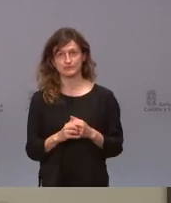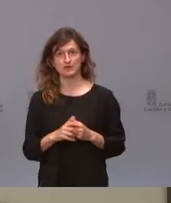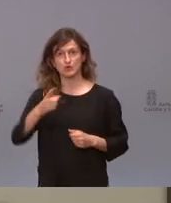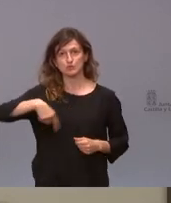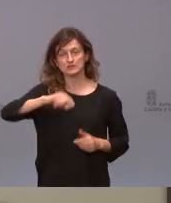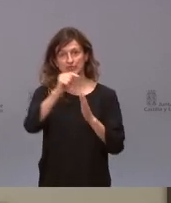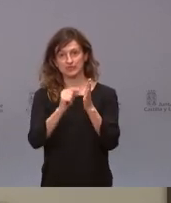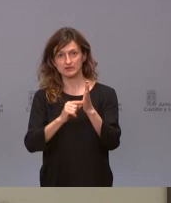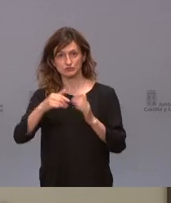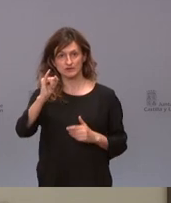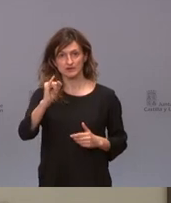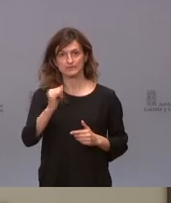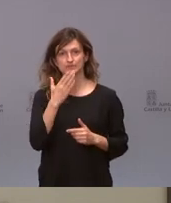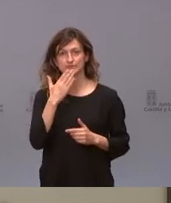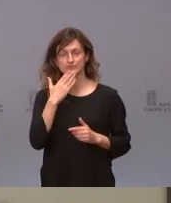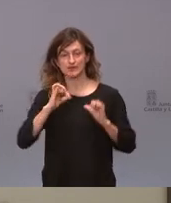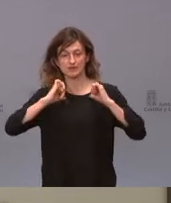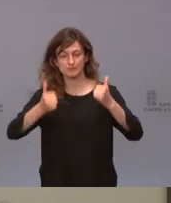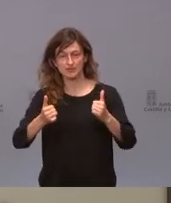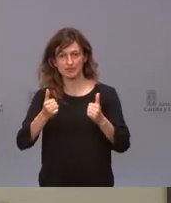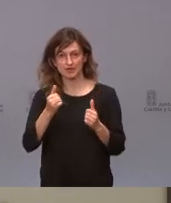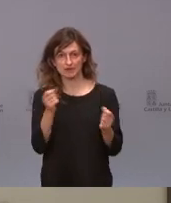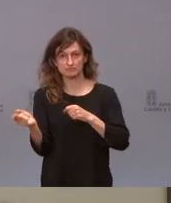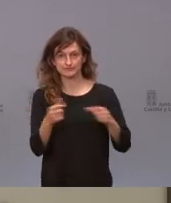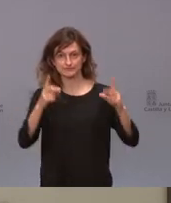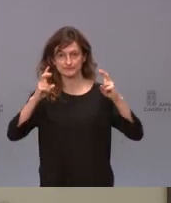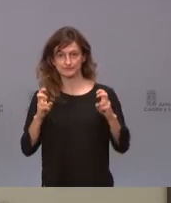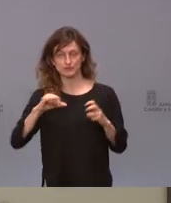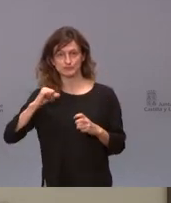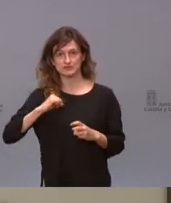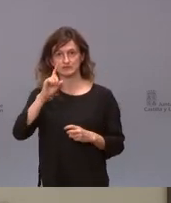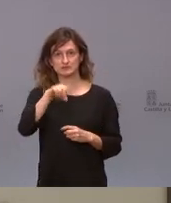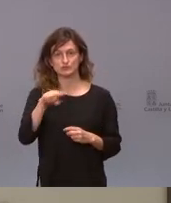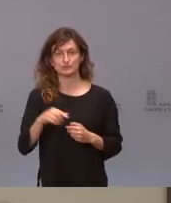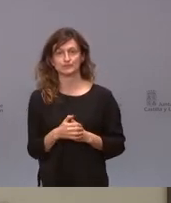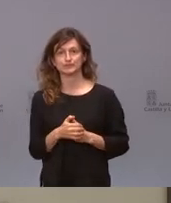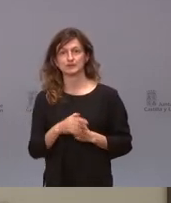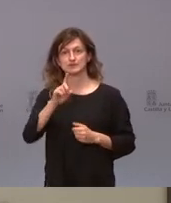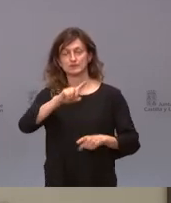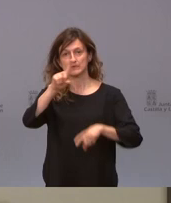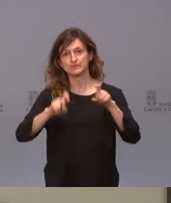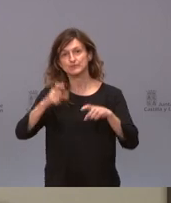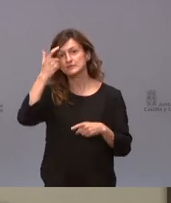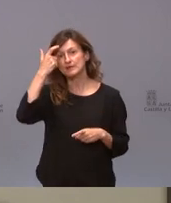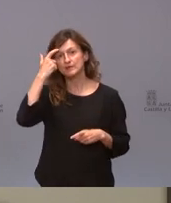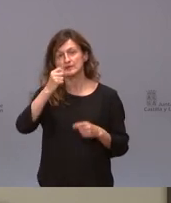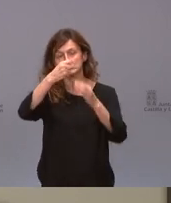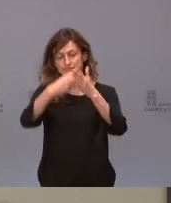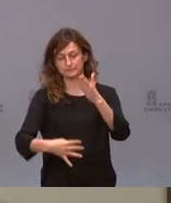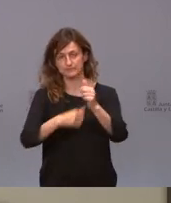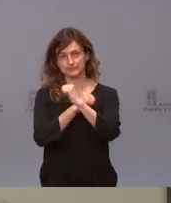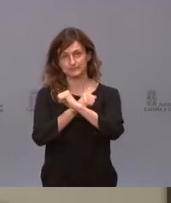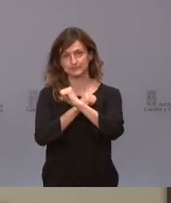tenemos esos datos de edad y está entrando esos nuevos ingresos y luego me gustaría saber una pequeña valoración de las listas de espera si